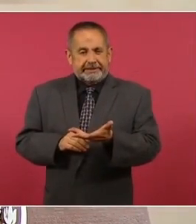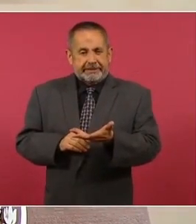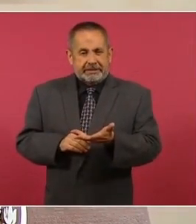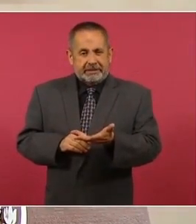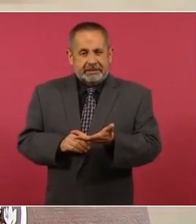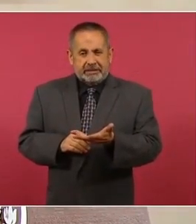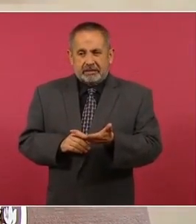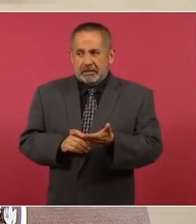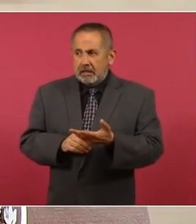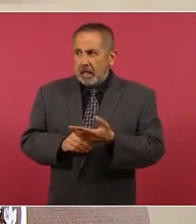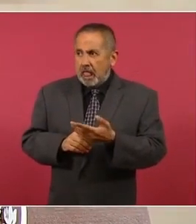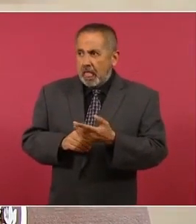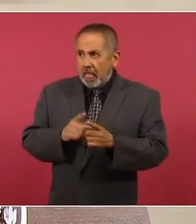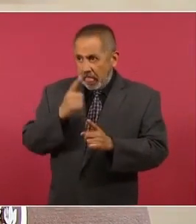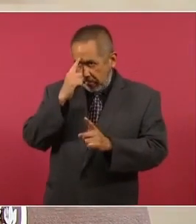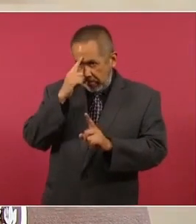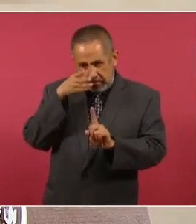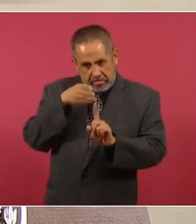hacia las drogas.